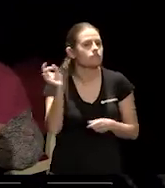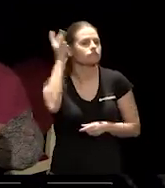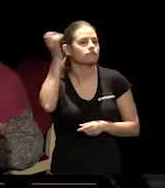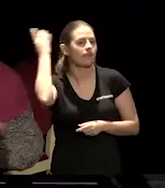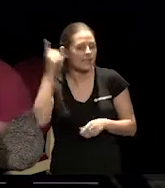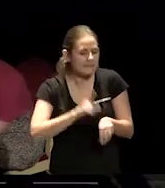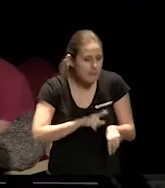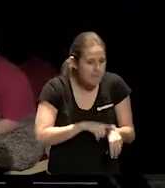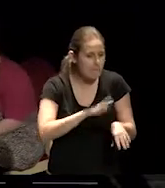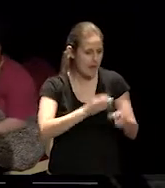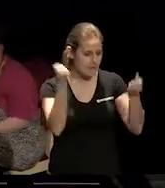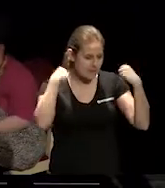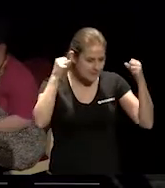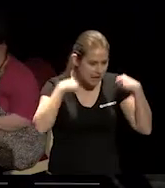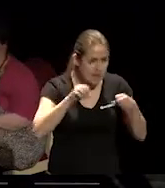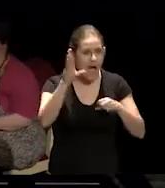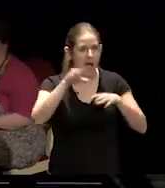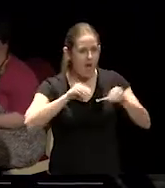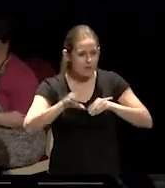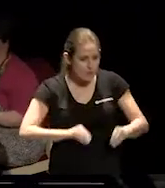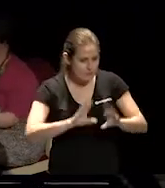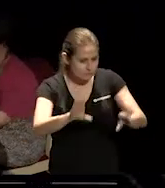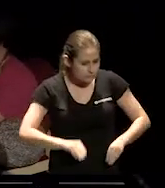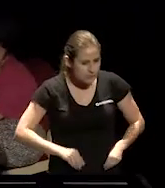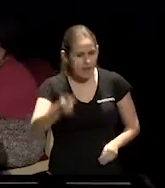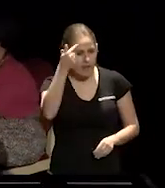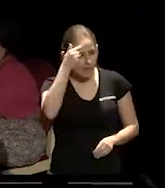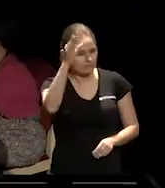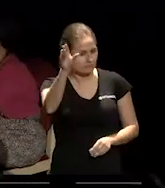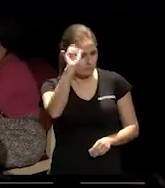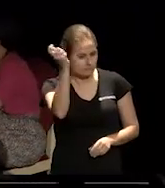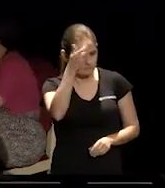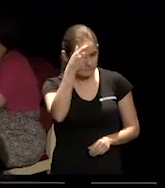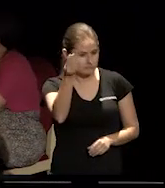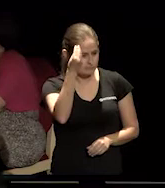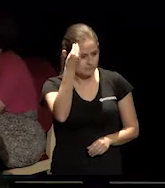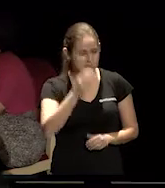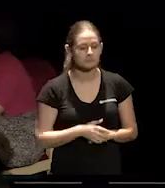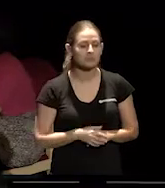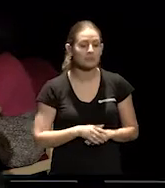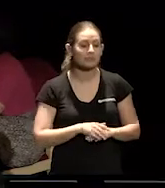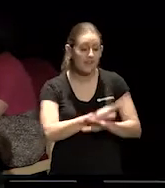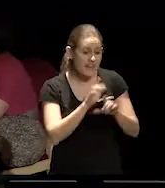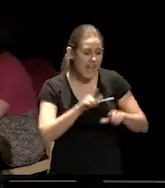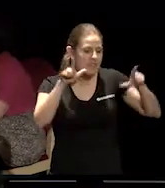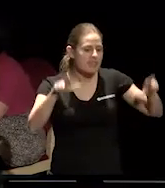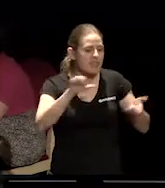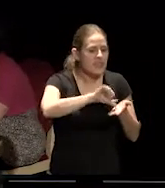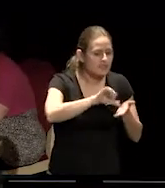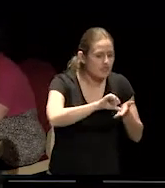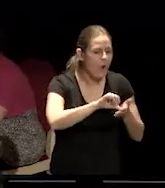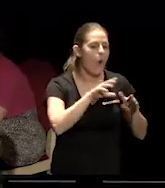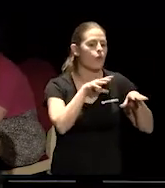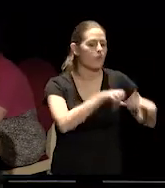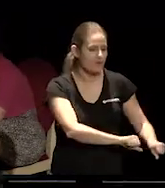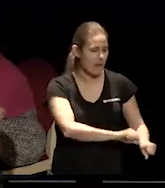para practicar, para interiorizar, para asumir, para atravesar lo construido. La suerte de estar en el Centro Ocupacional Pascual Veiga y hacer lo que me dé la gana es que no hay